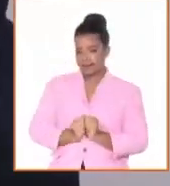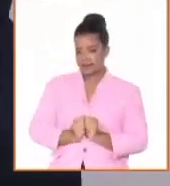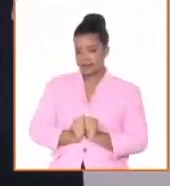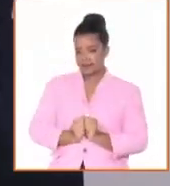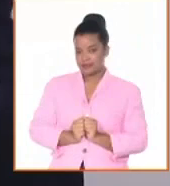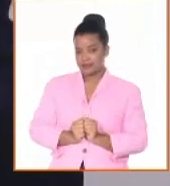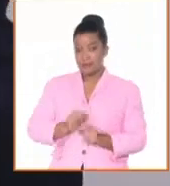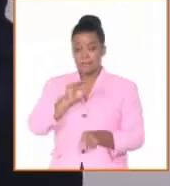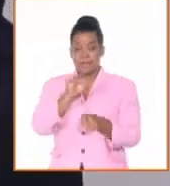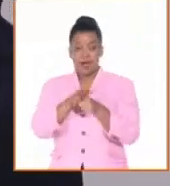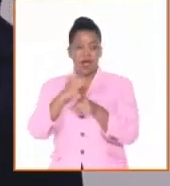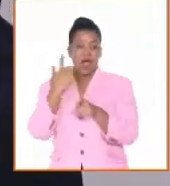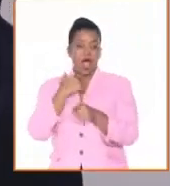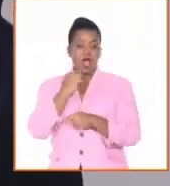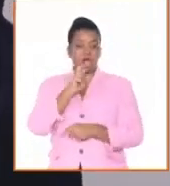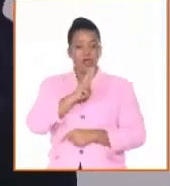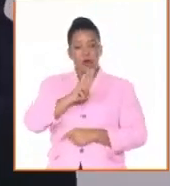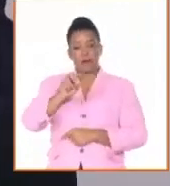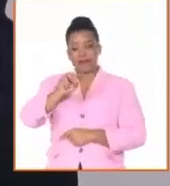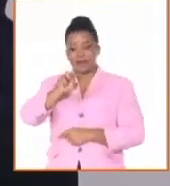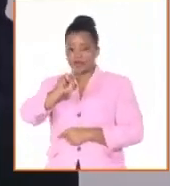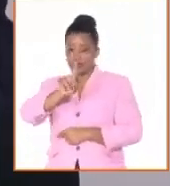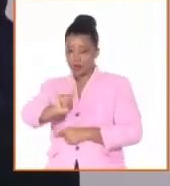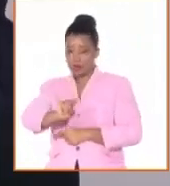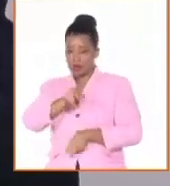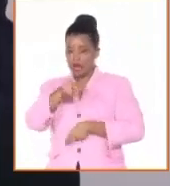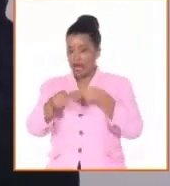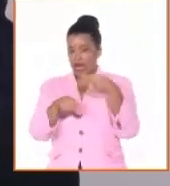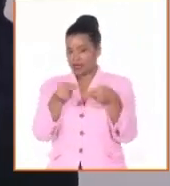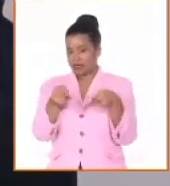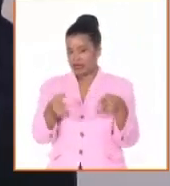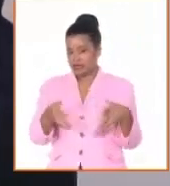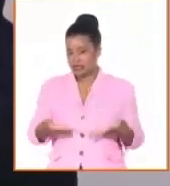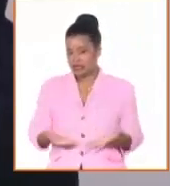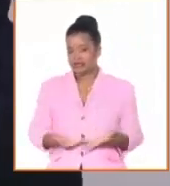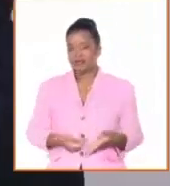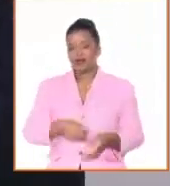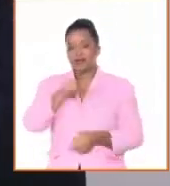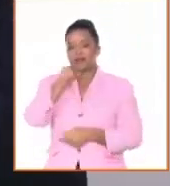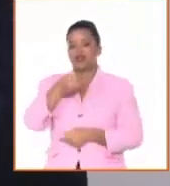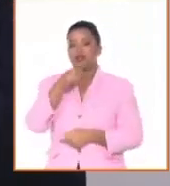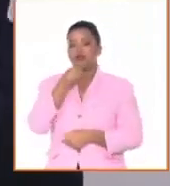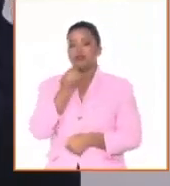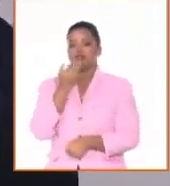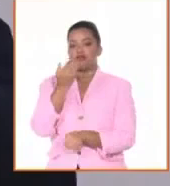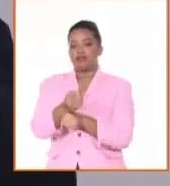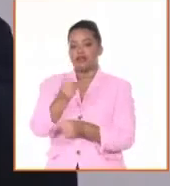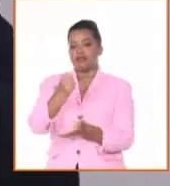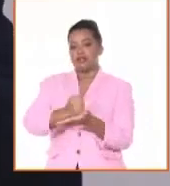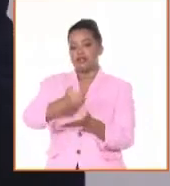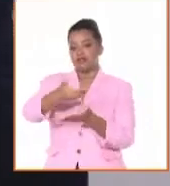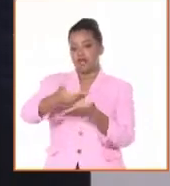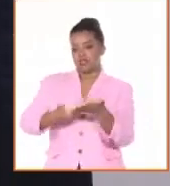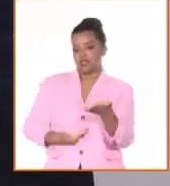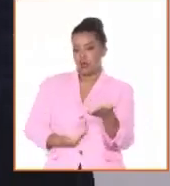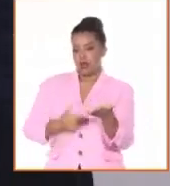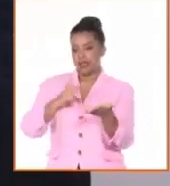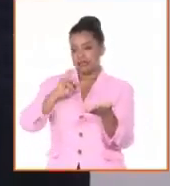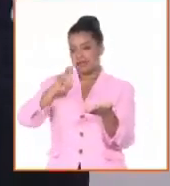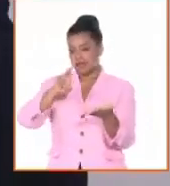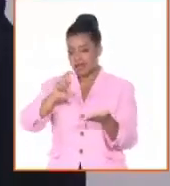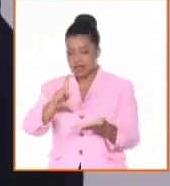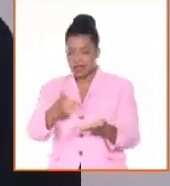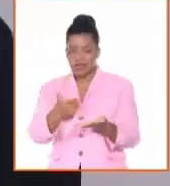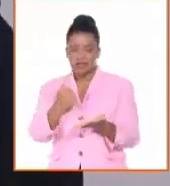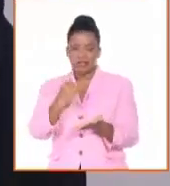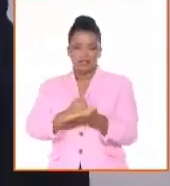2019 uno de los pasos que se dio fue que las personas pueden solicitar certificaciones de registro de estado civil del registro